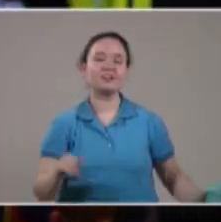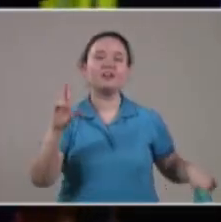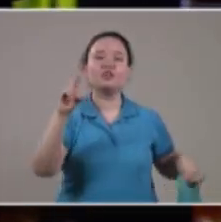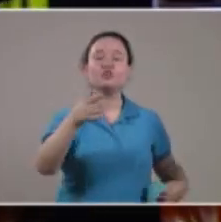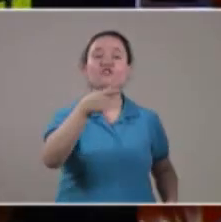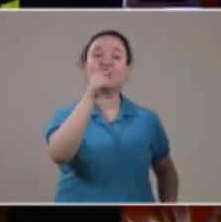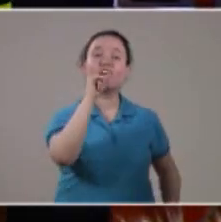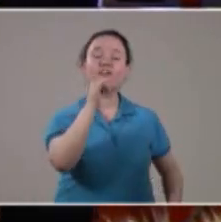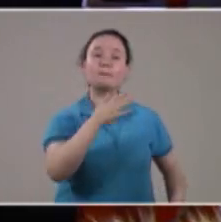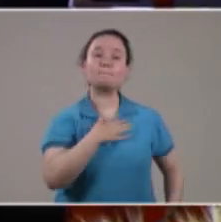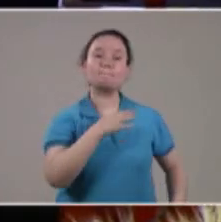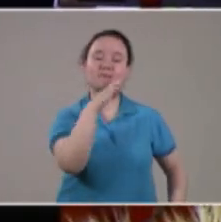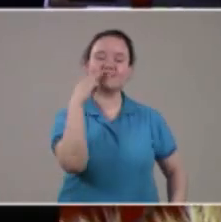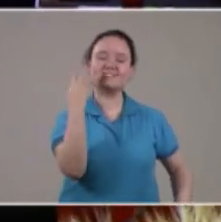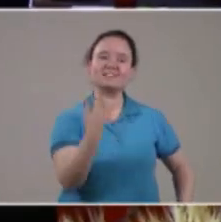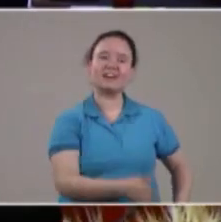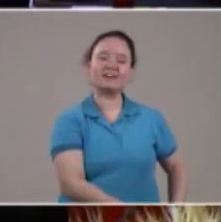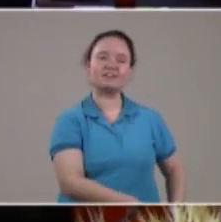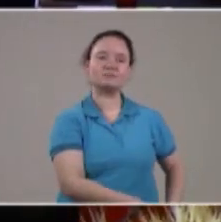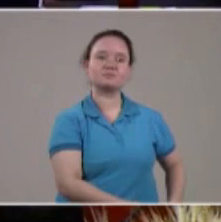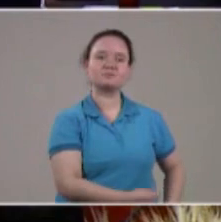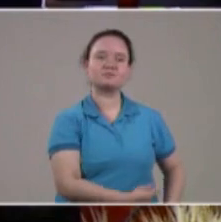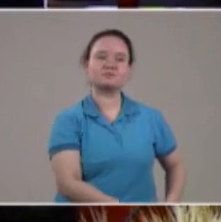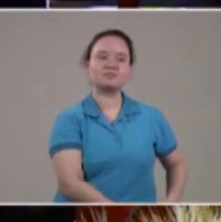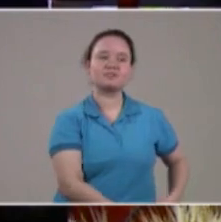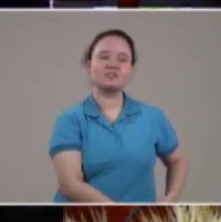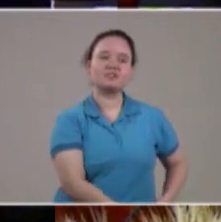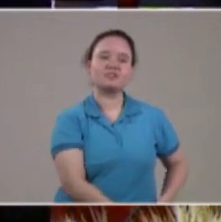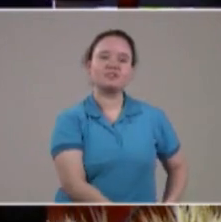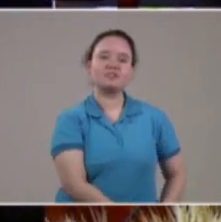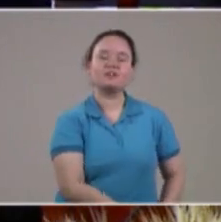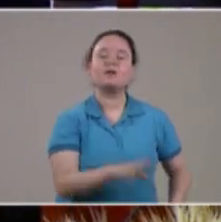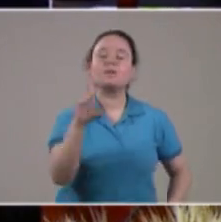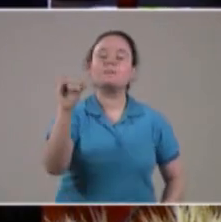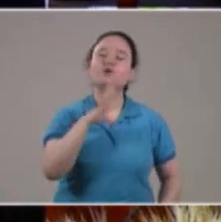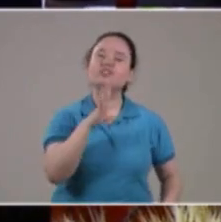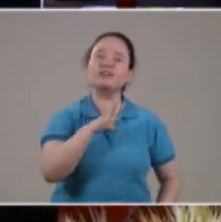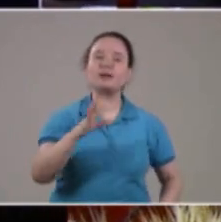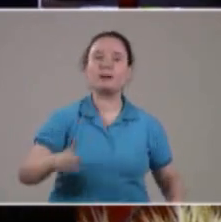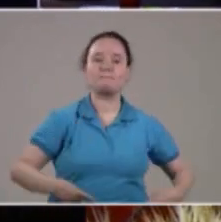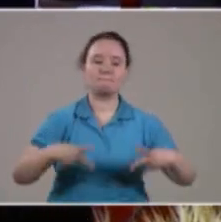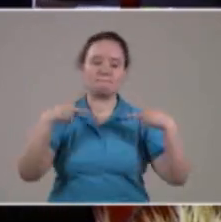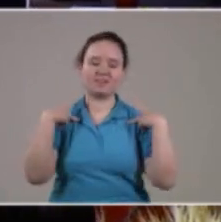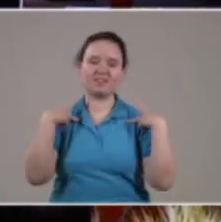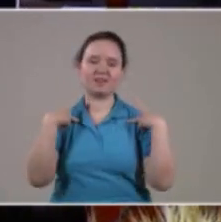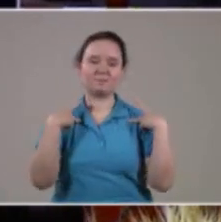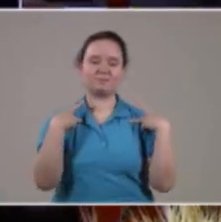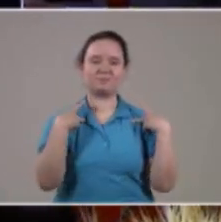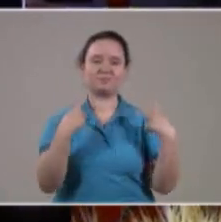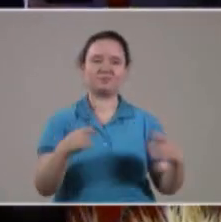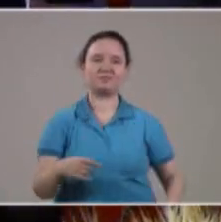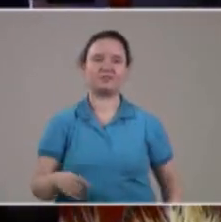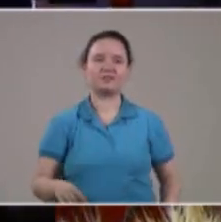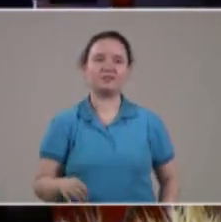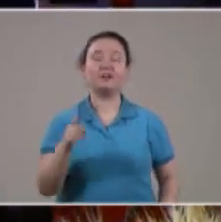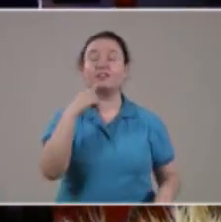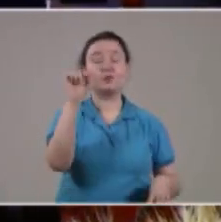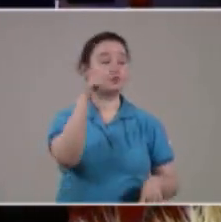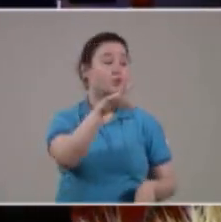mi sangre, no tienen vida en ustedes, dijo el Señor. Entonces les dijo: señores, ustedes no se pueden llevar el